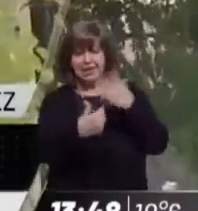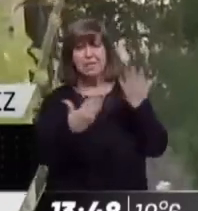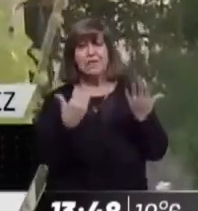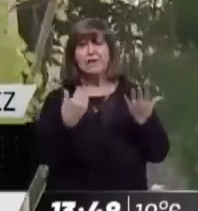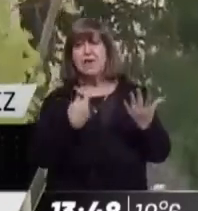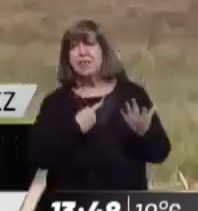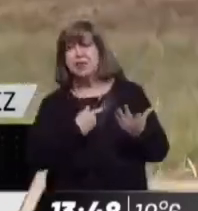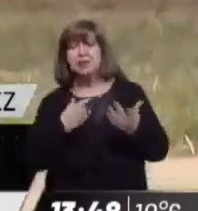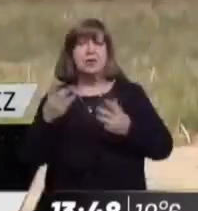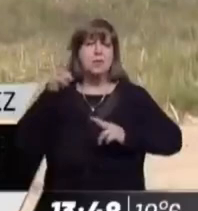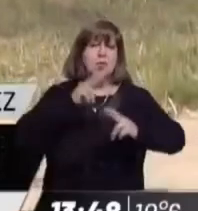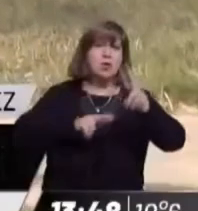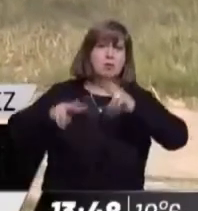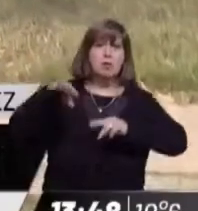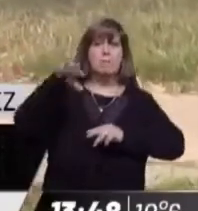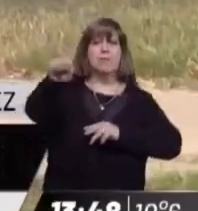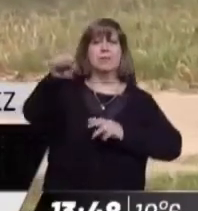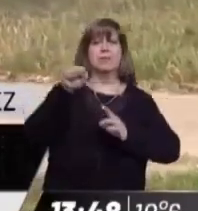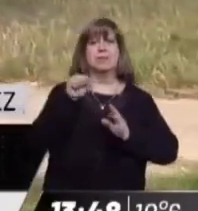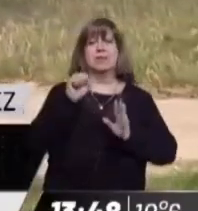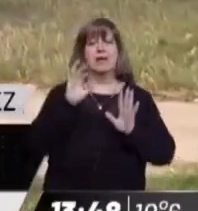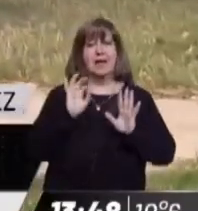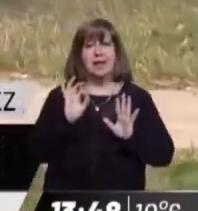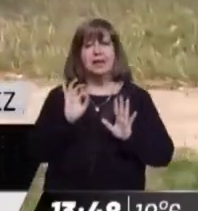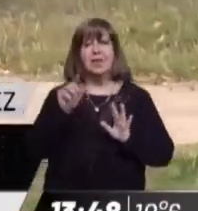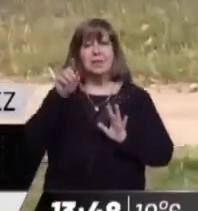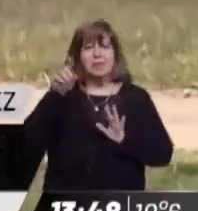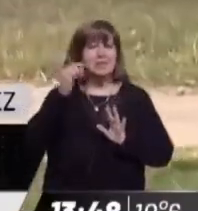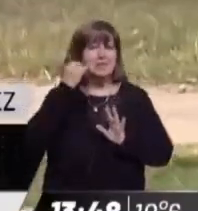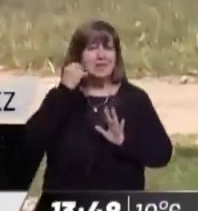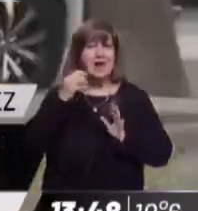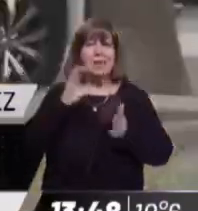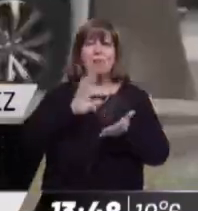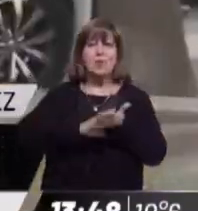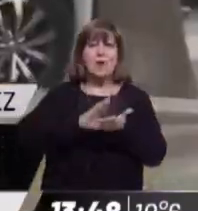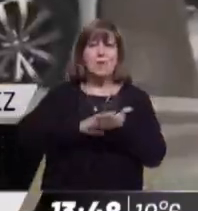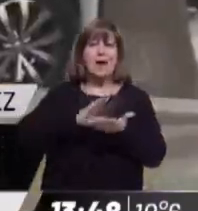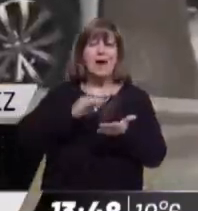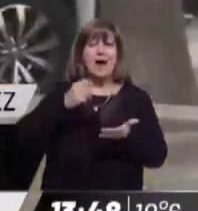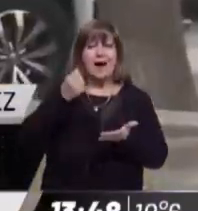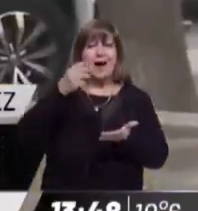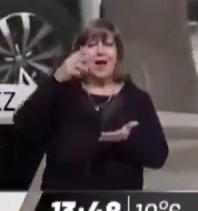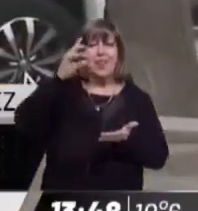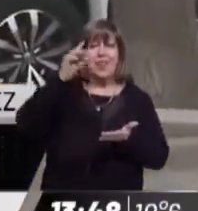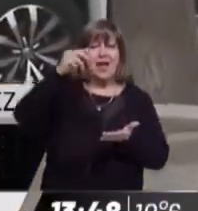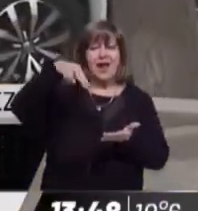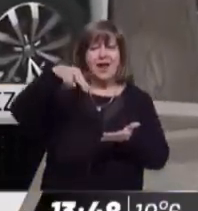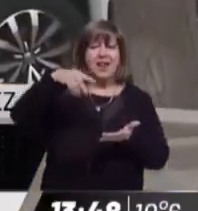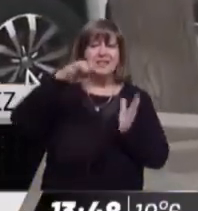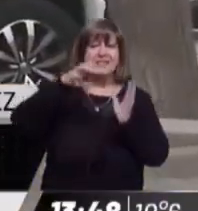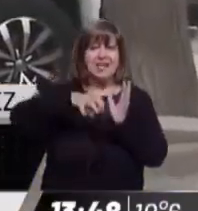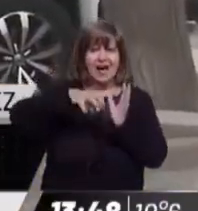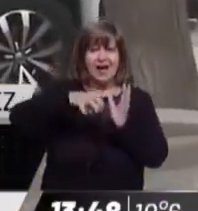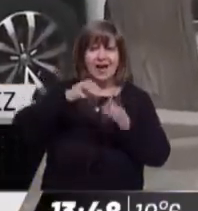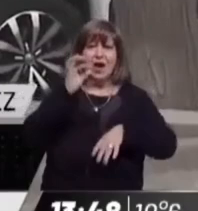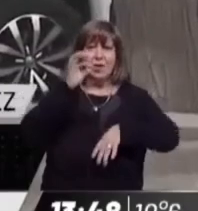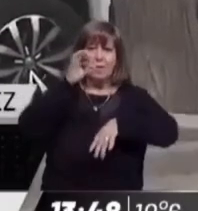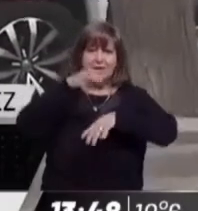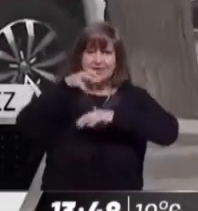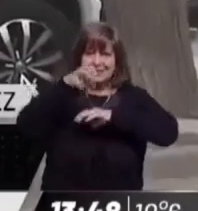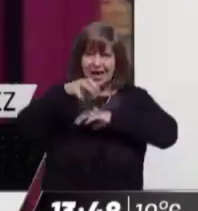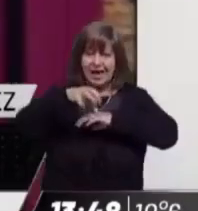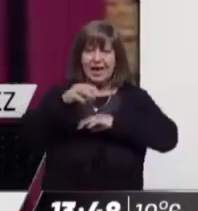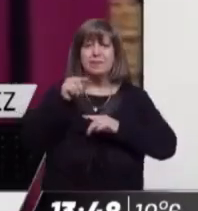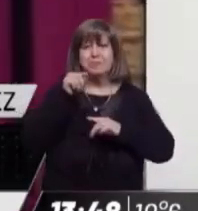decíamos, una prueba es fundamental, que es la del ADN, que dio positivo. Es apenas una gotita de sangre.